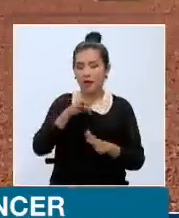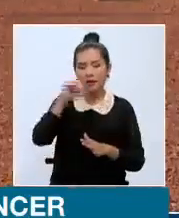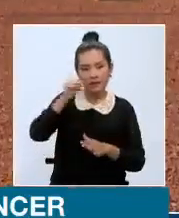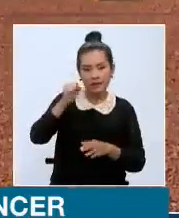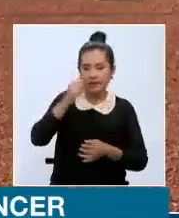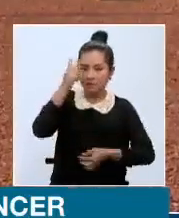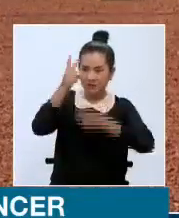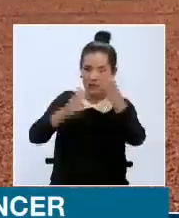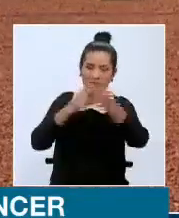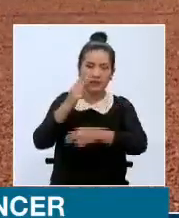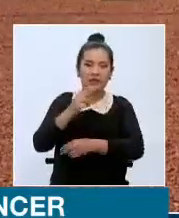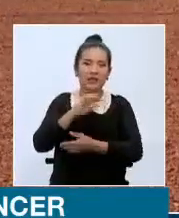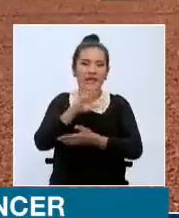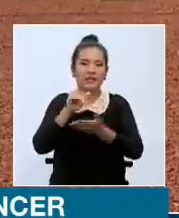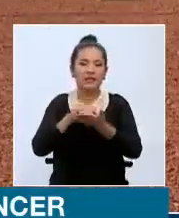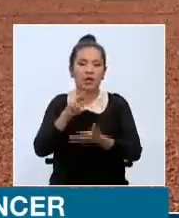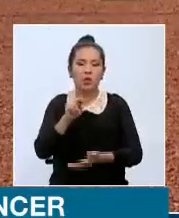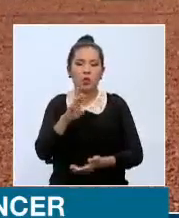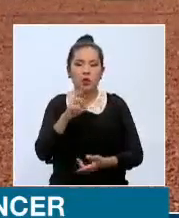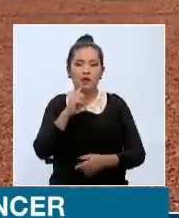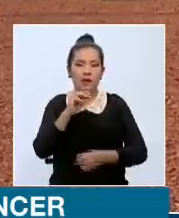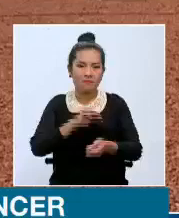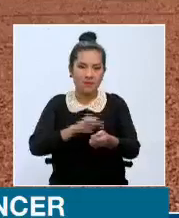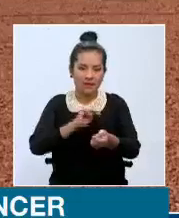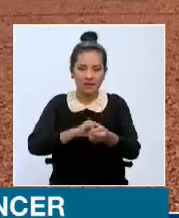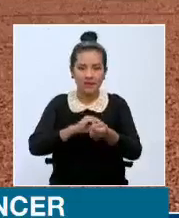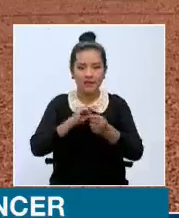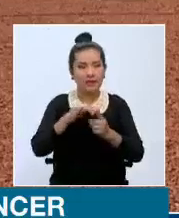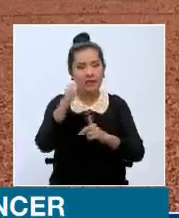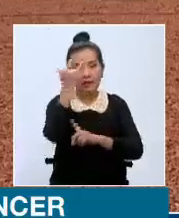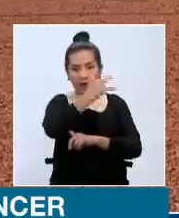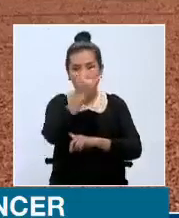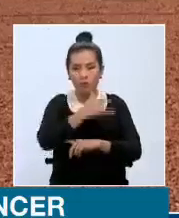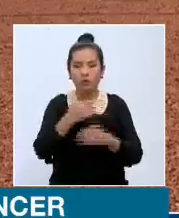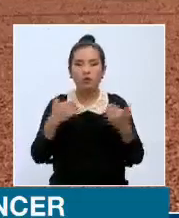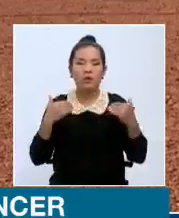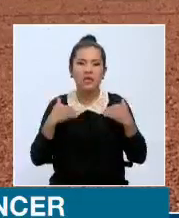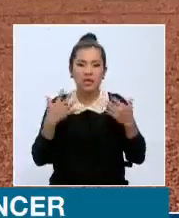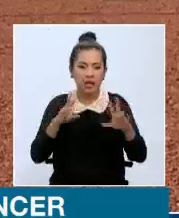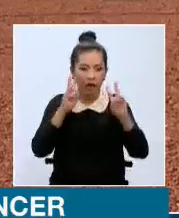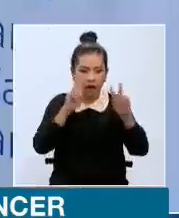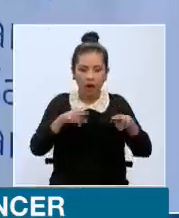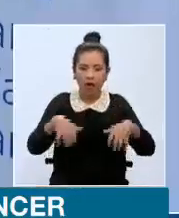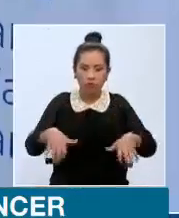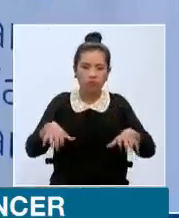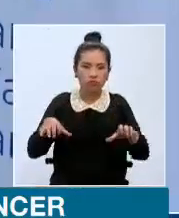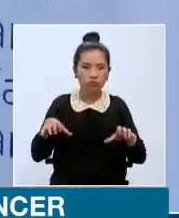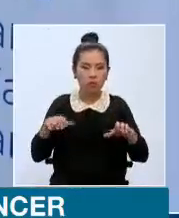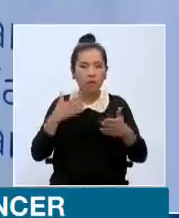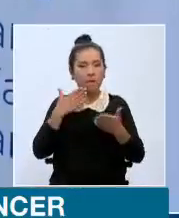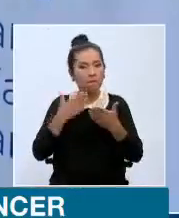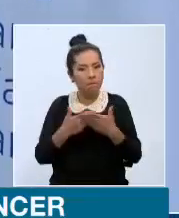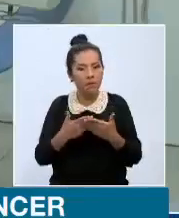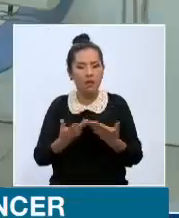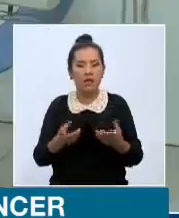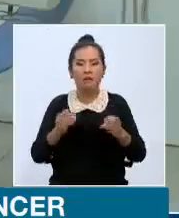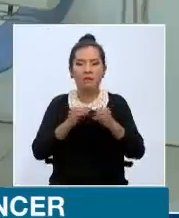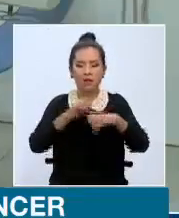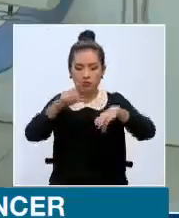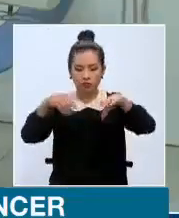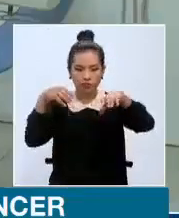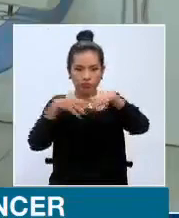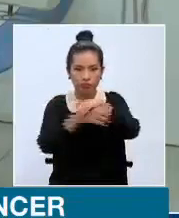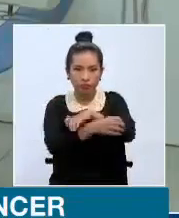tener una sala de quimioterapia con sillones confortables para que puedan recibir